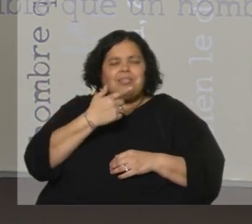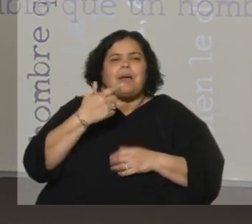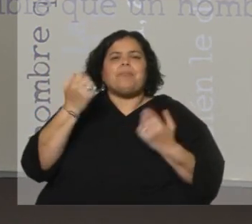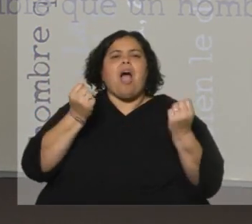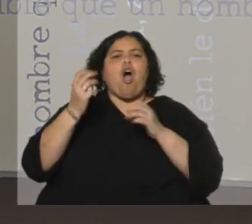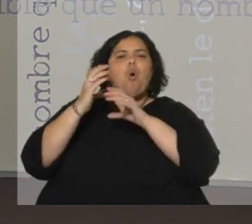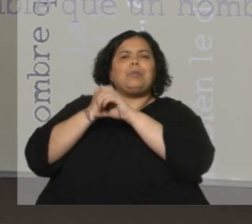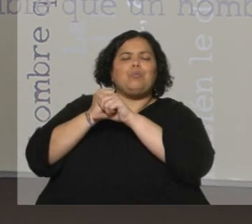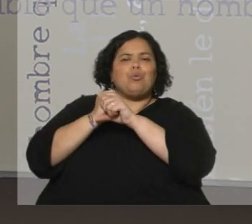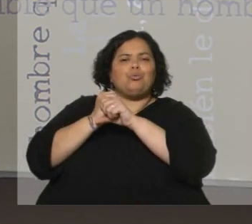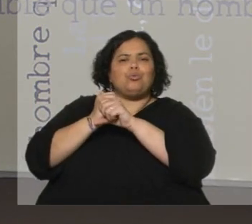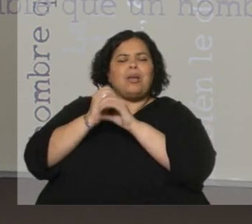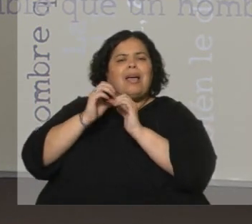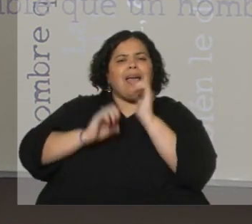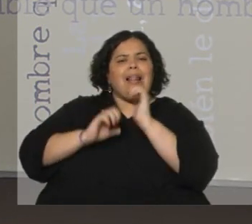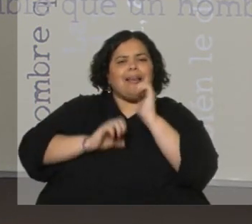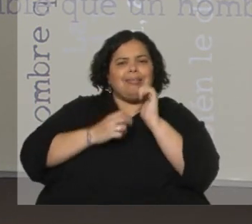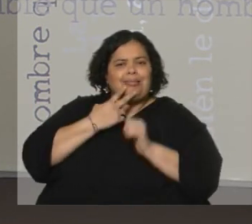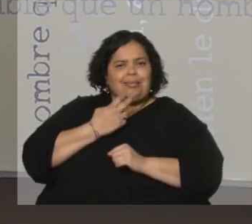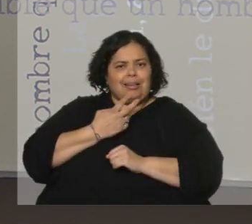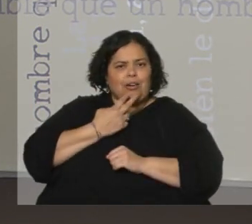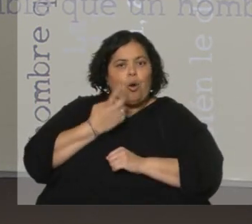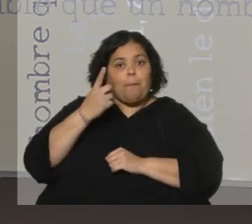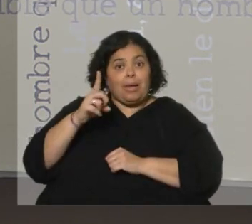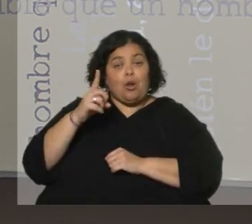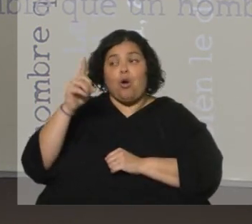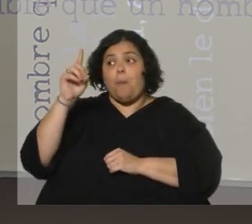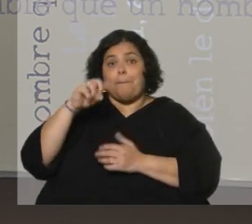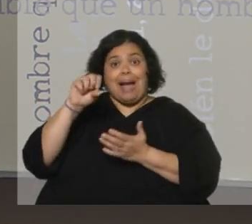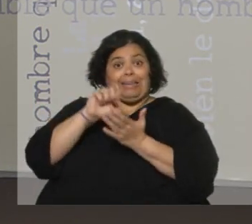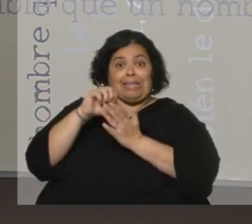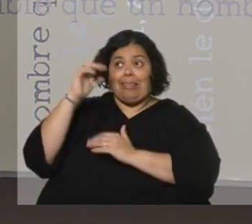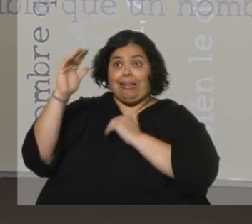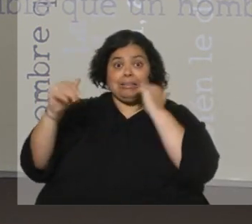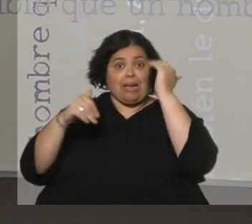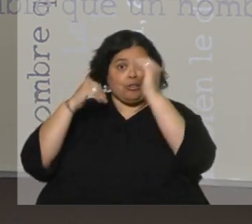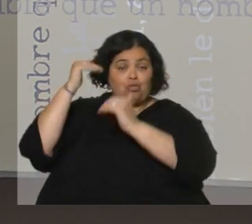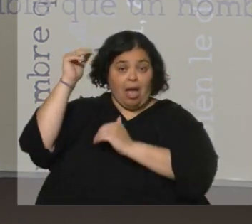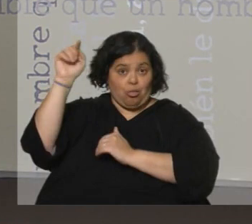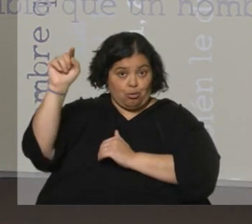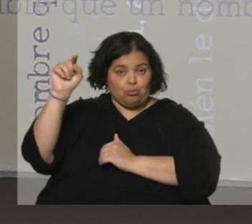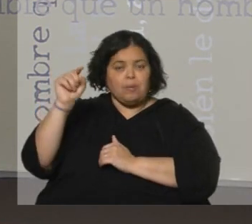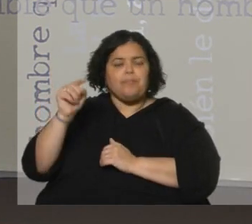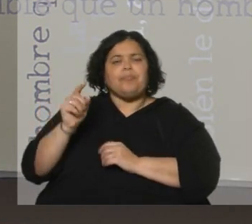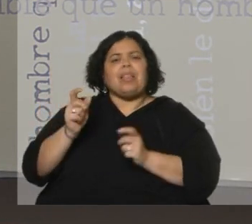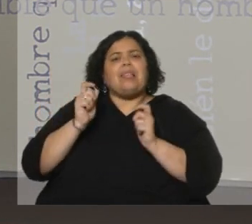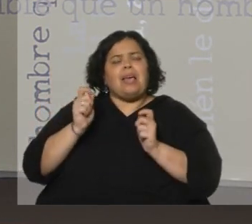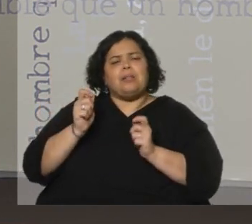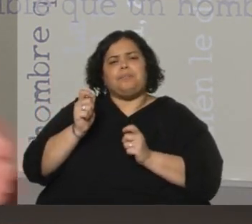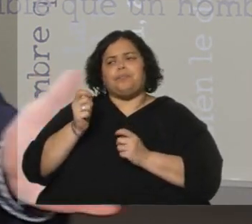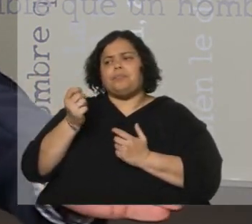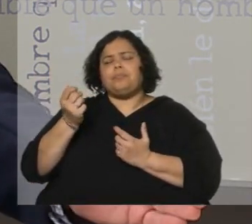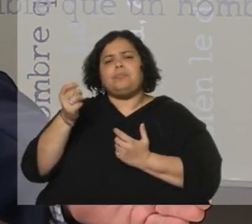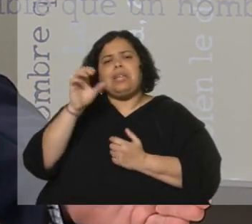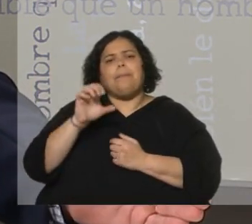Ah pero pero hay una frase que dice los países más desarrollados no es que el el el empleado que cobra menos tenga autos sino